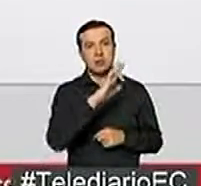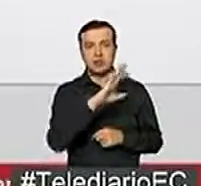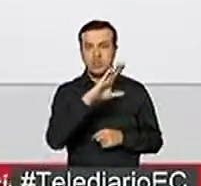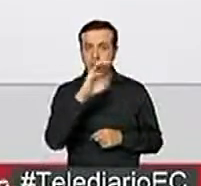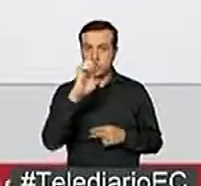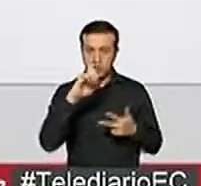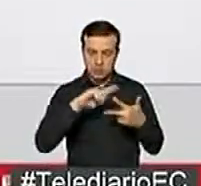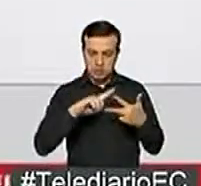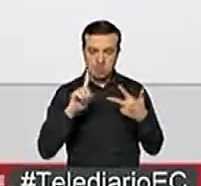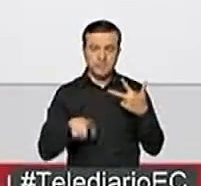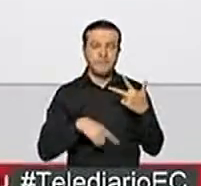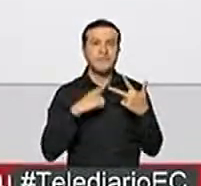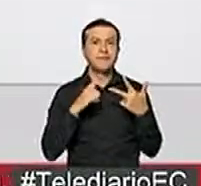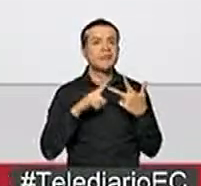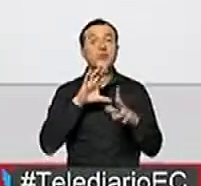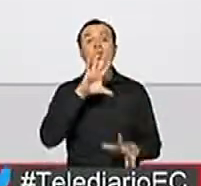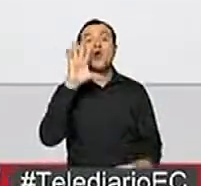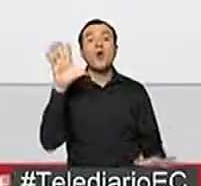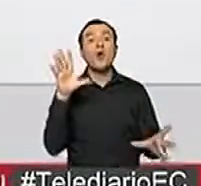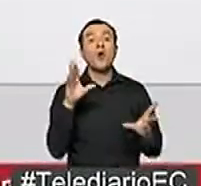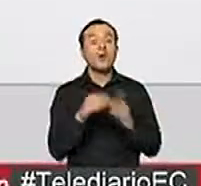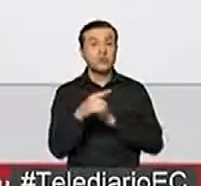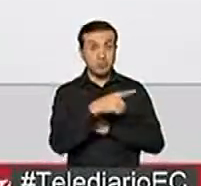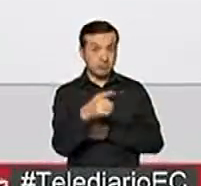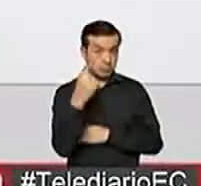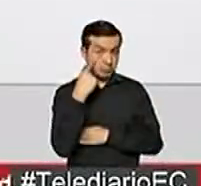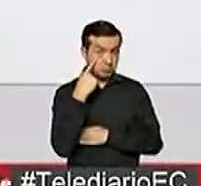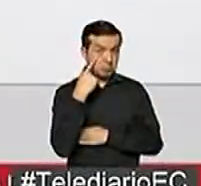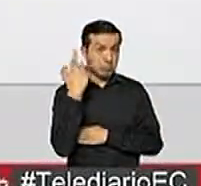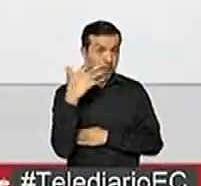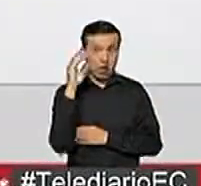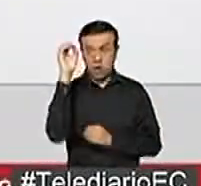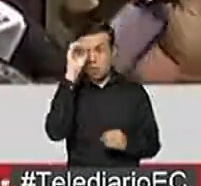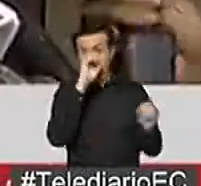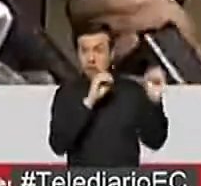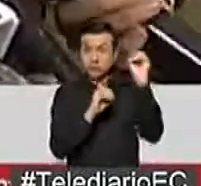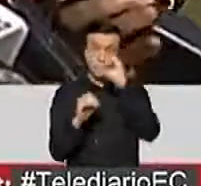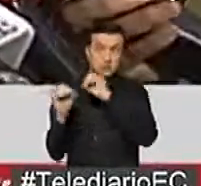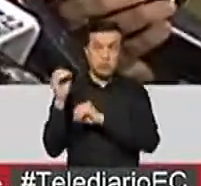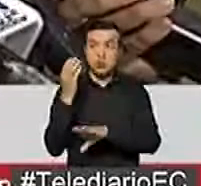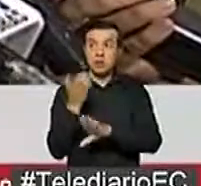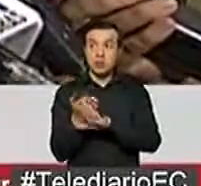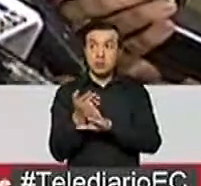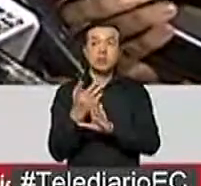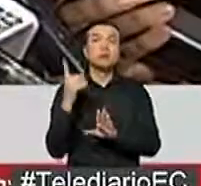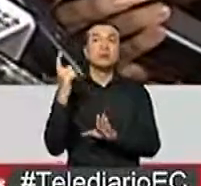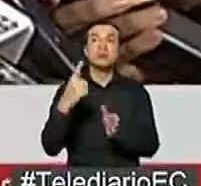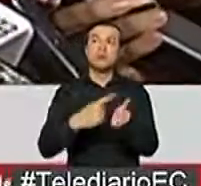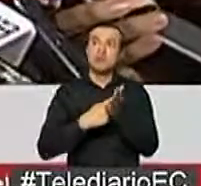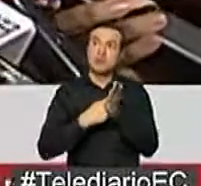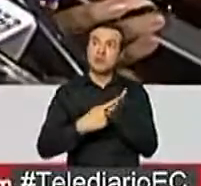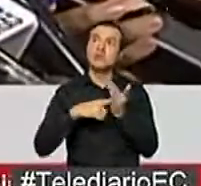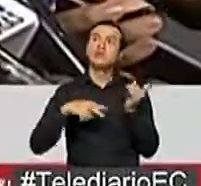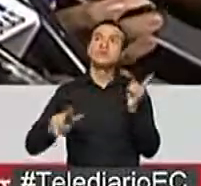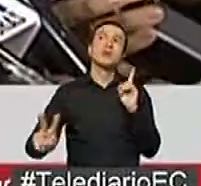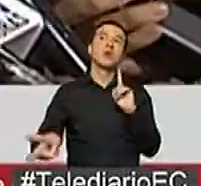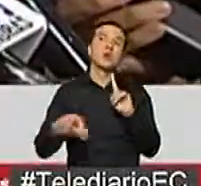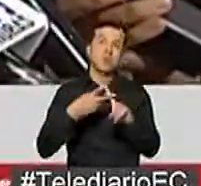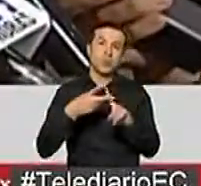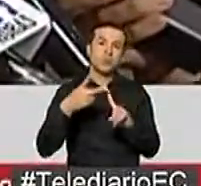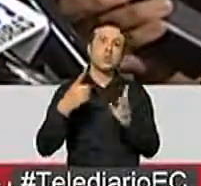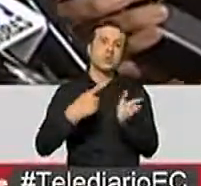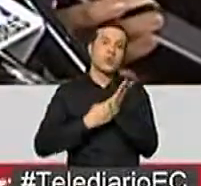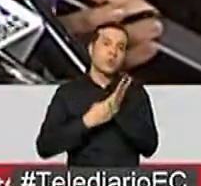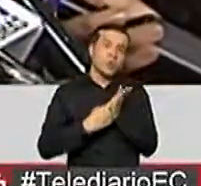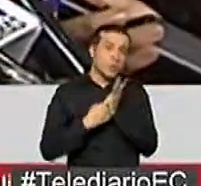Electoral, a todos los que han presentado observaciones formales. Se puedan discutir en segunda instancia, que es el segundo